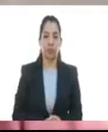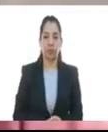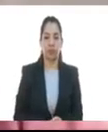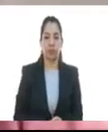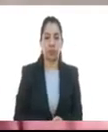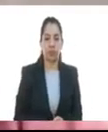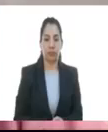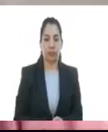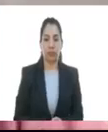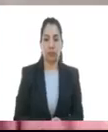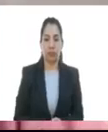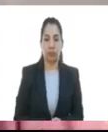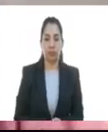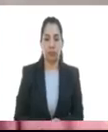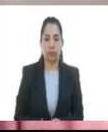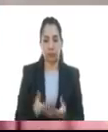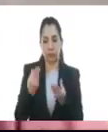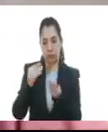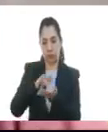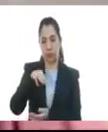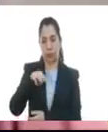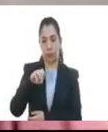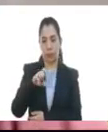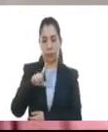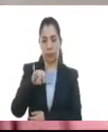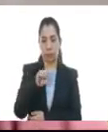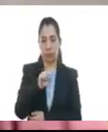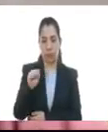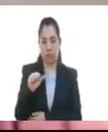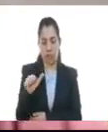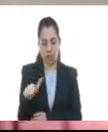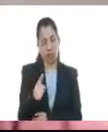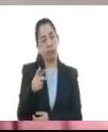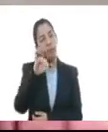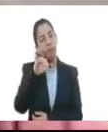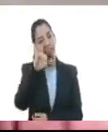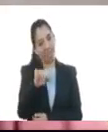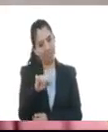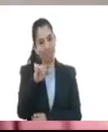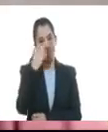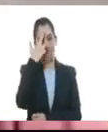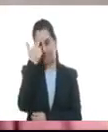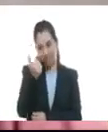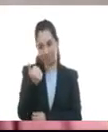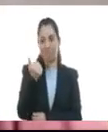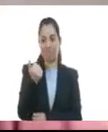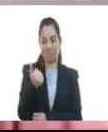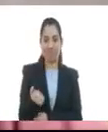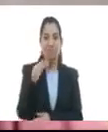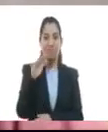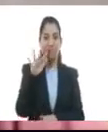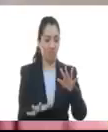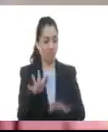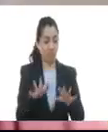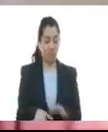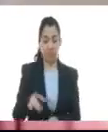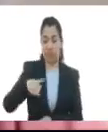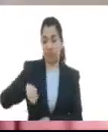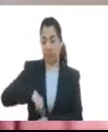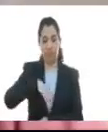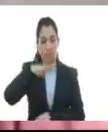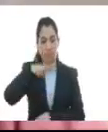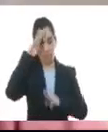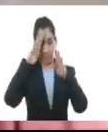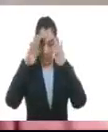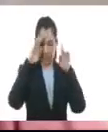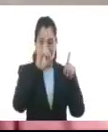Muchas gracias, Melissa. Sí, son de esas cosas que nadie se detiene a pensar, pero que realmente pueden hacer